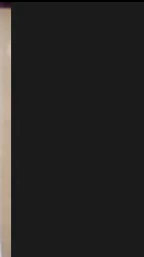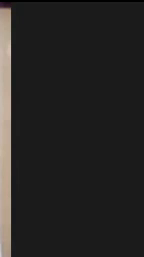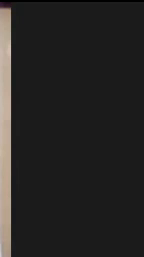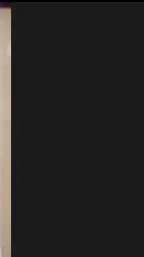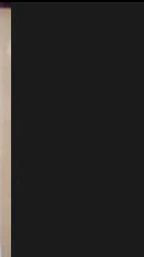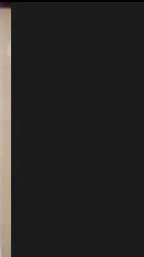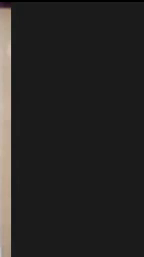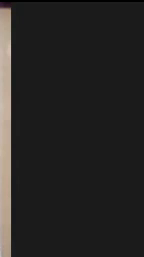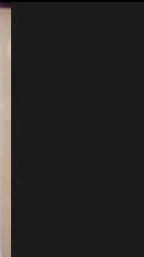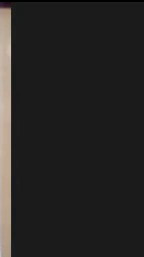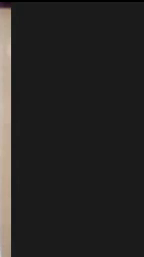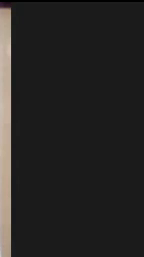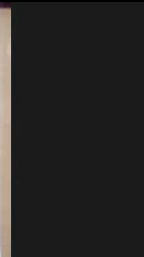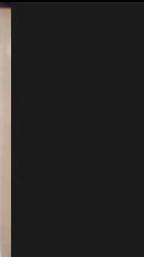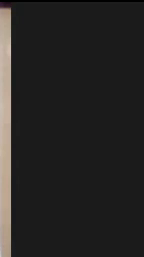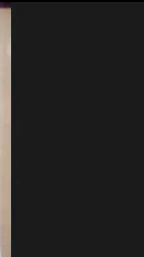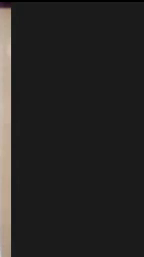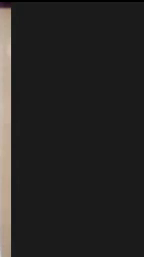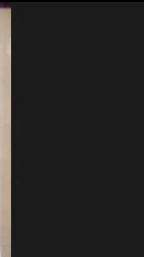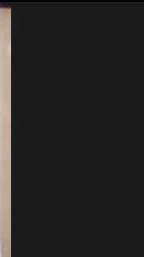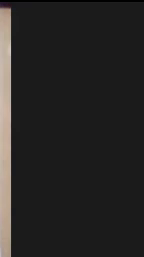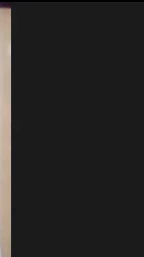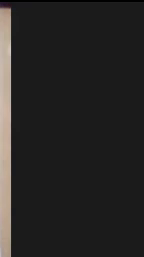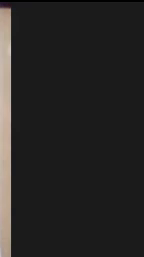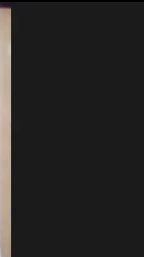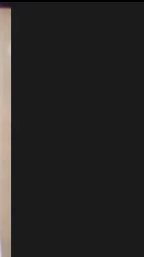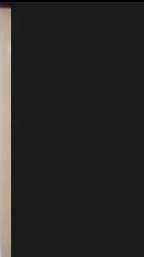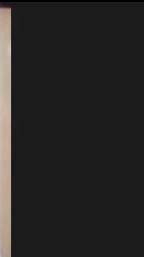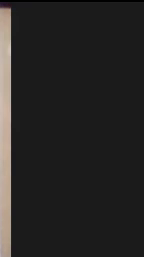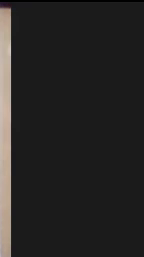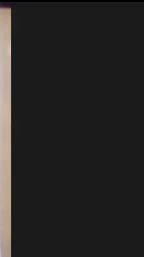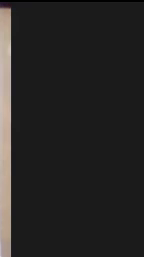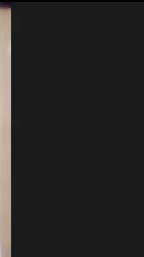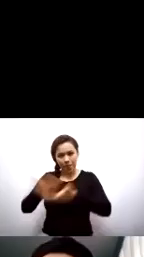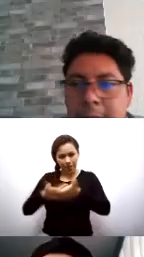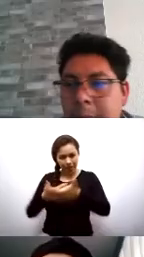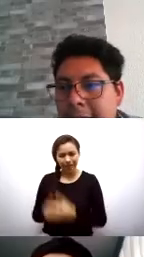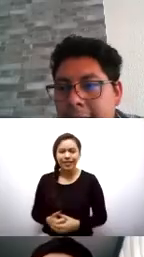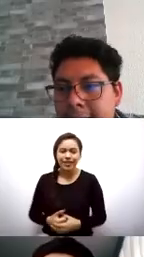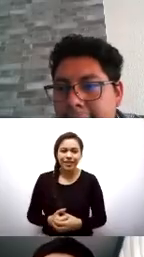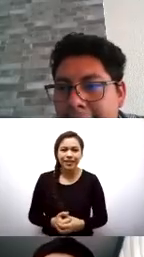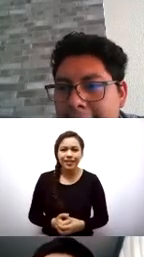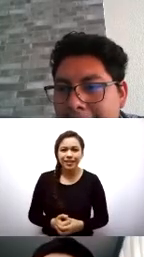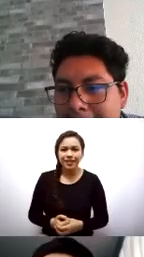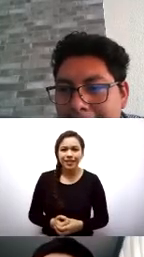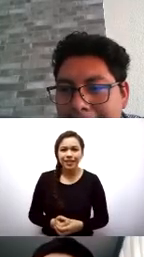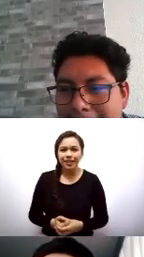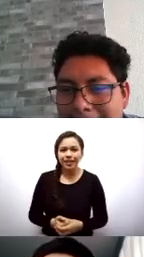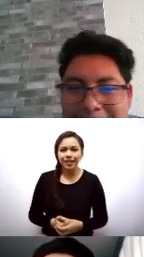Ok, si no hay más preguntas, voy a permitir hacer uso de la pantalla para